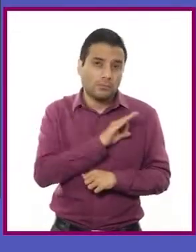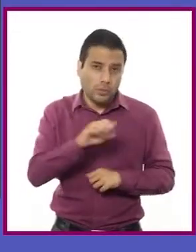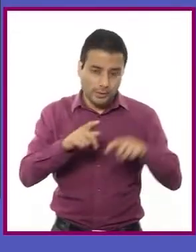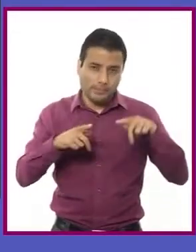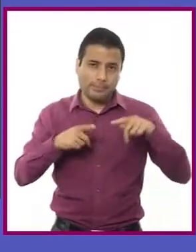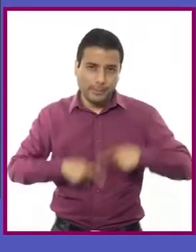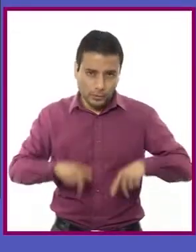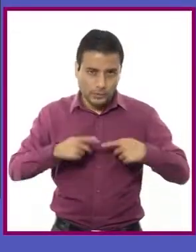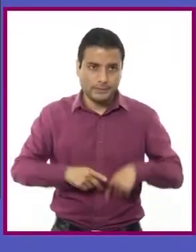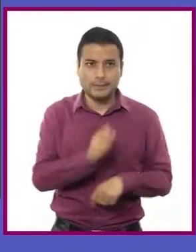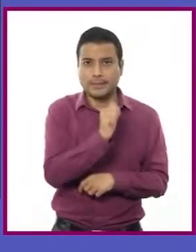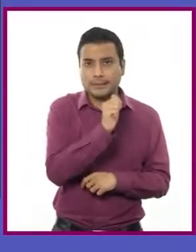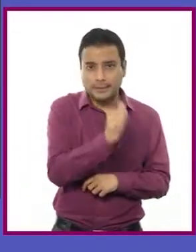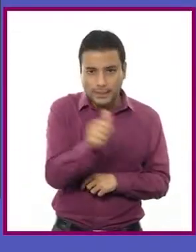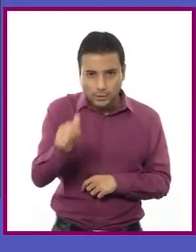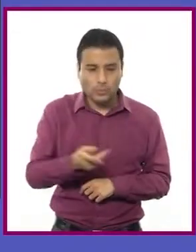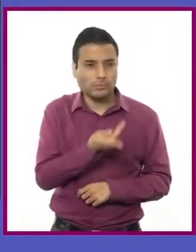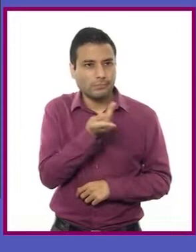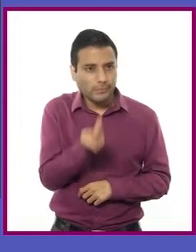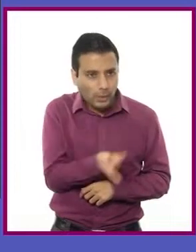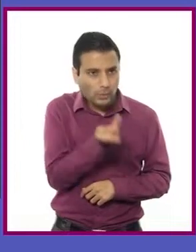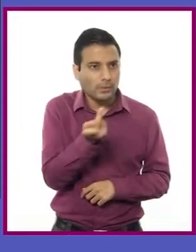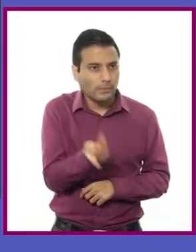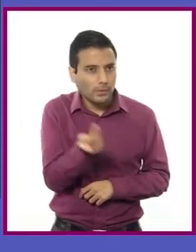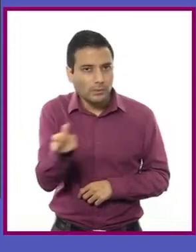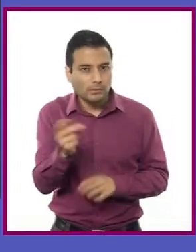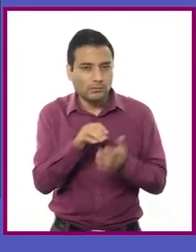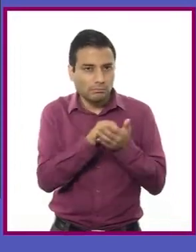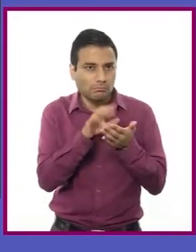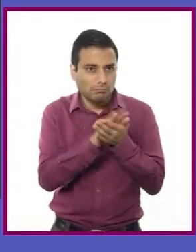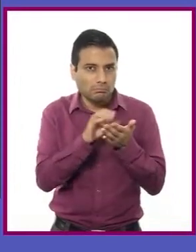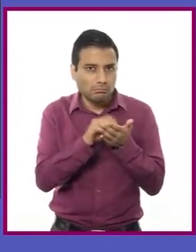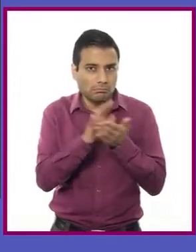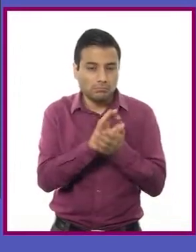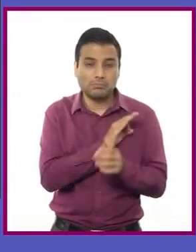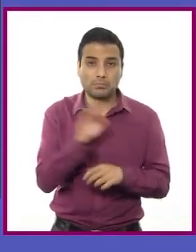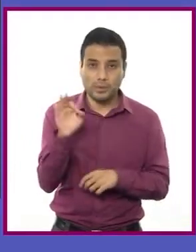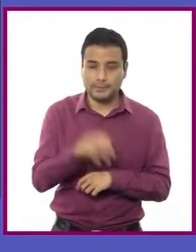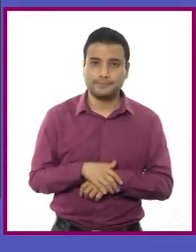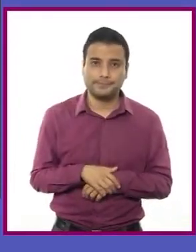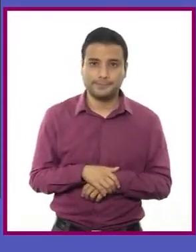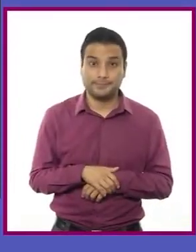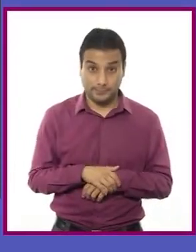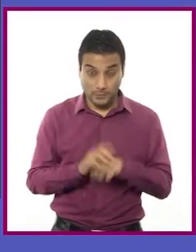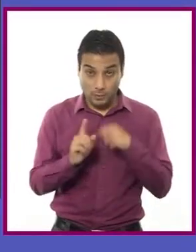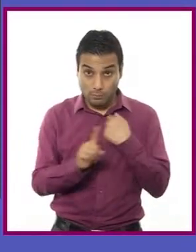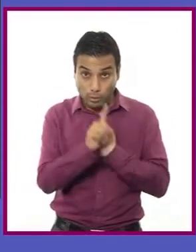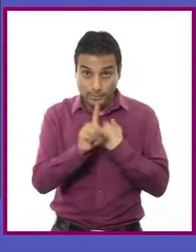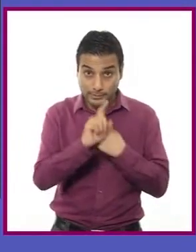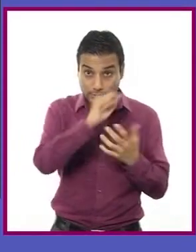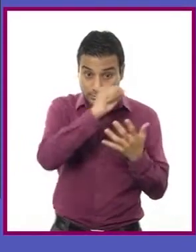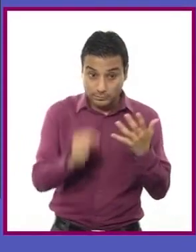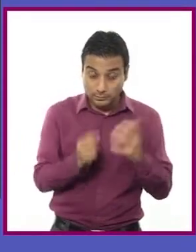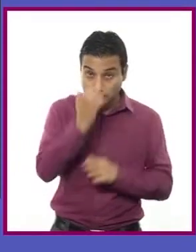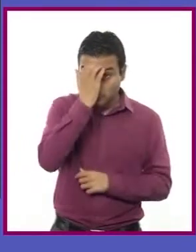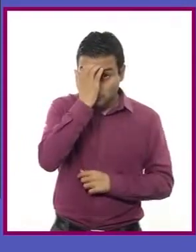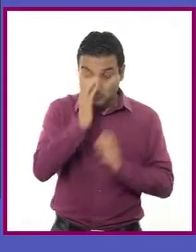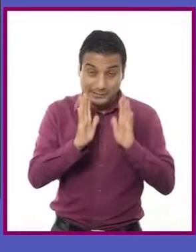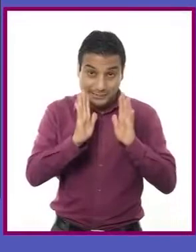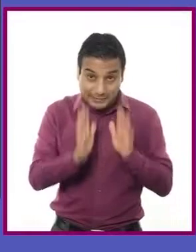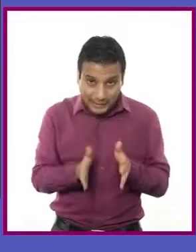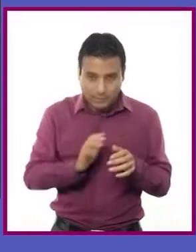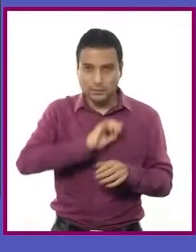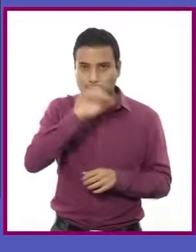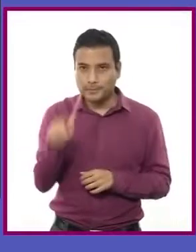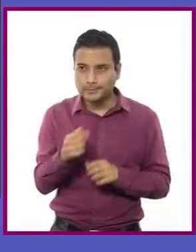preguntando a cada persona y enlistar los problemas que mencionen. Después de identificar los problemas, todos los involucrados deberán